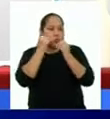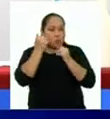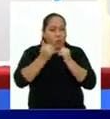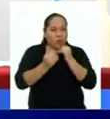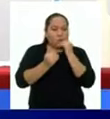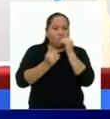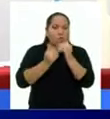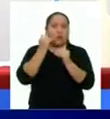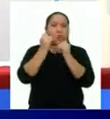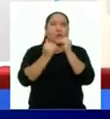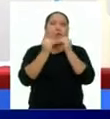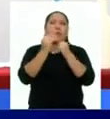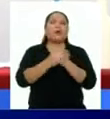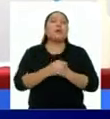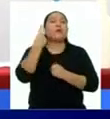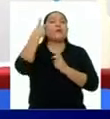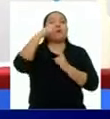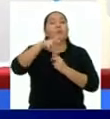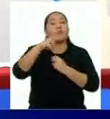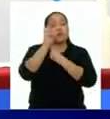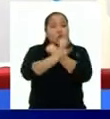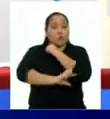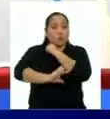rápidamente. Y vemos un país